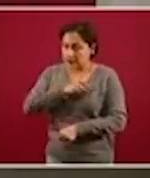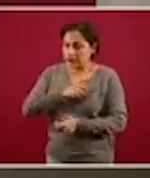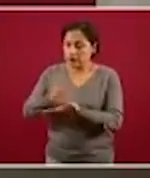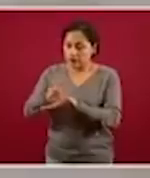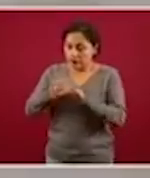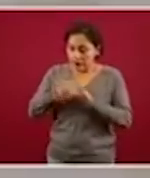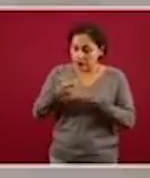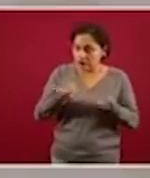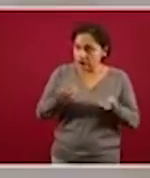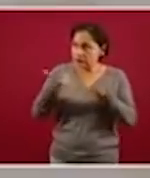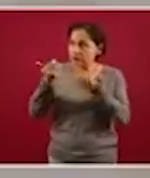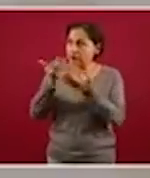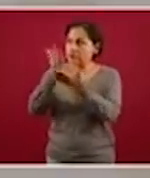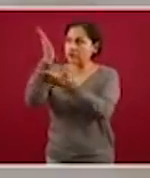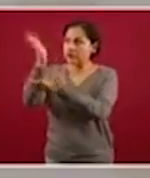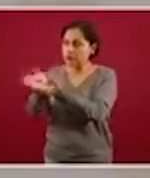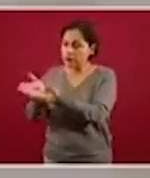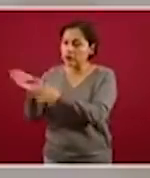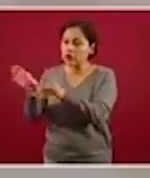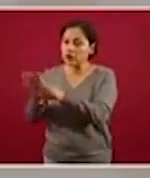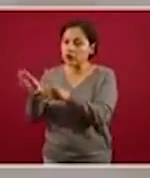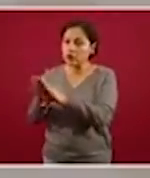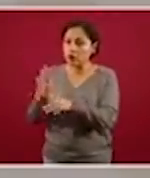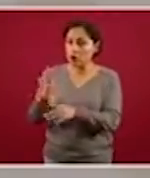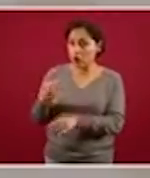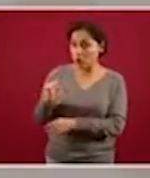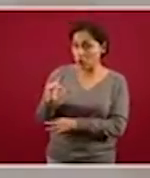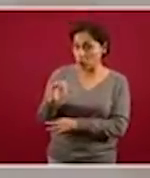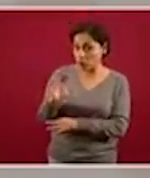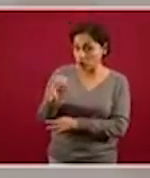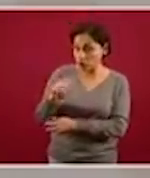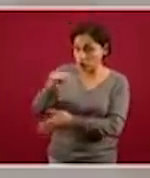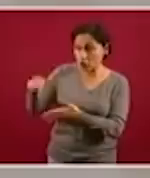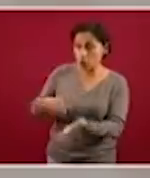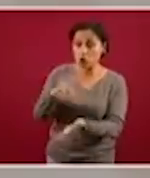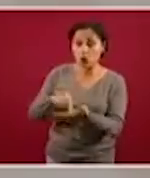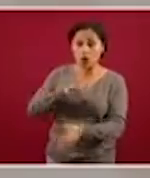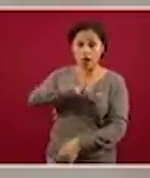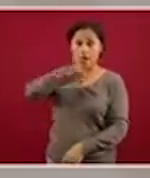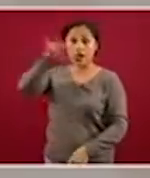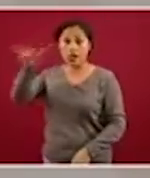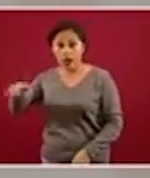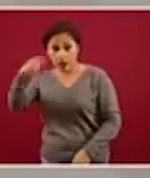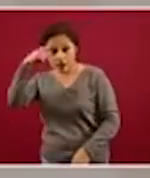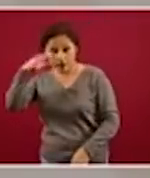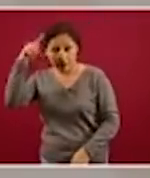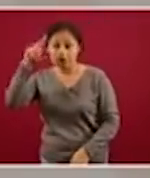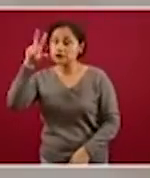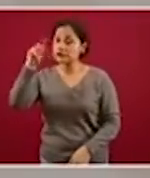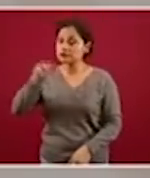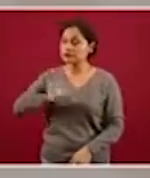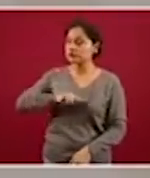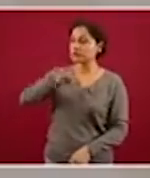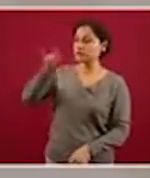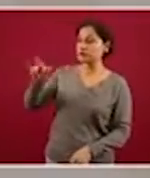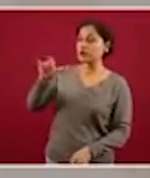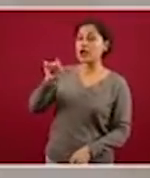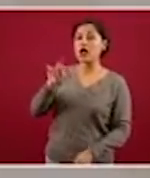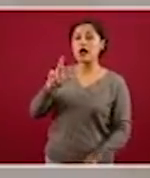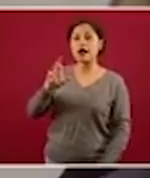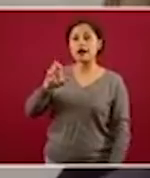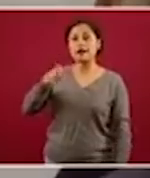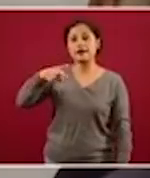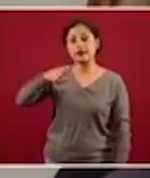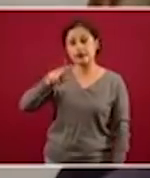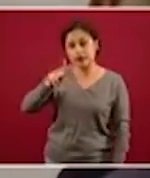Cusco, que ahí no podemos llegar en el avión. Tenemos que ir a otro punto que probablemente va a ser Arequipa, para